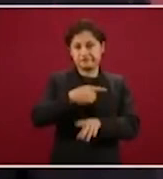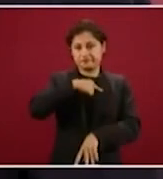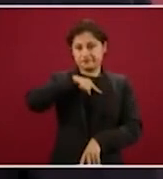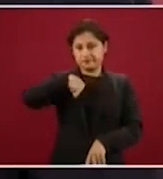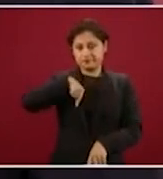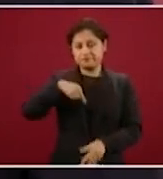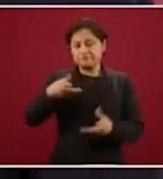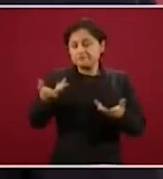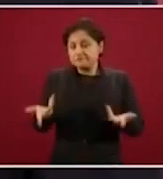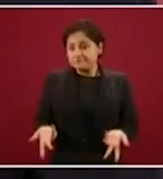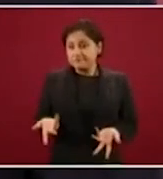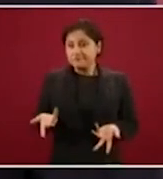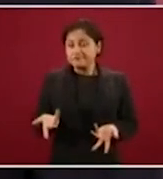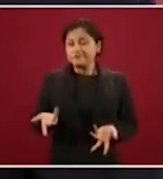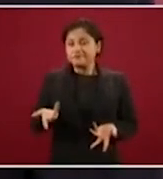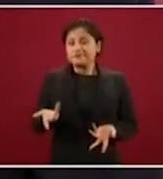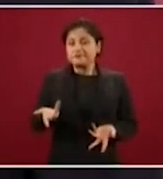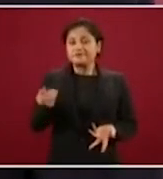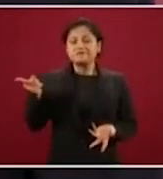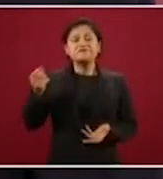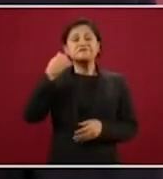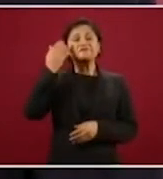para afectarnos